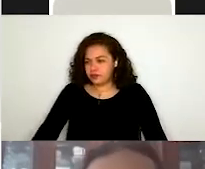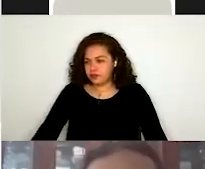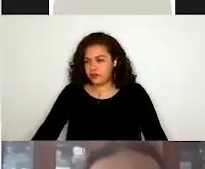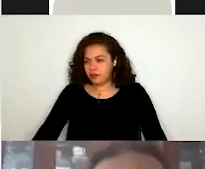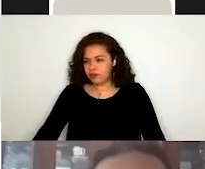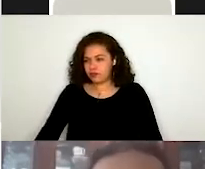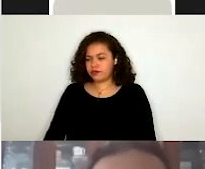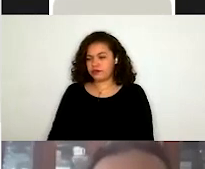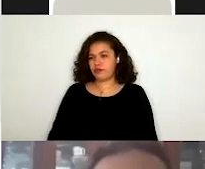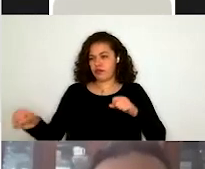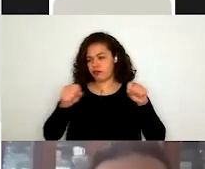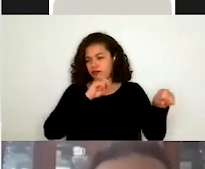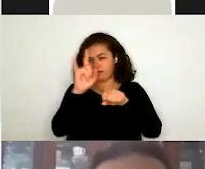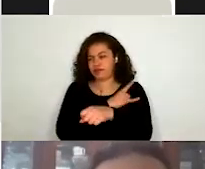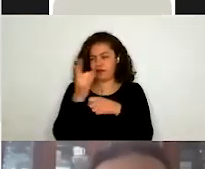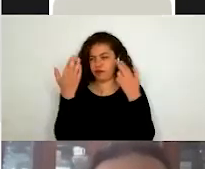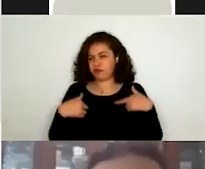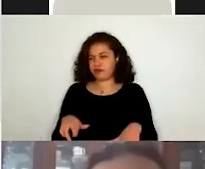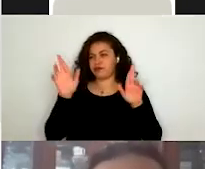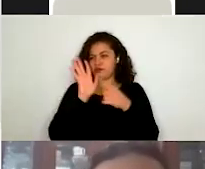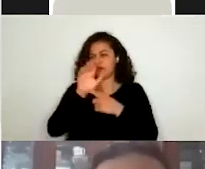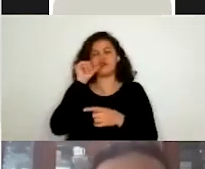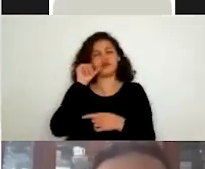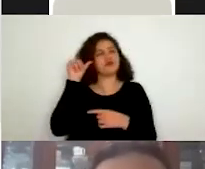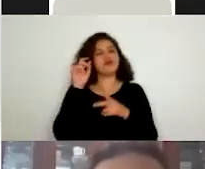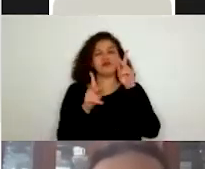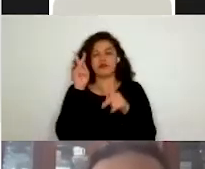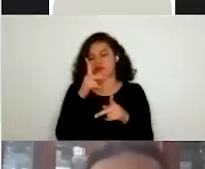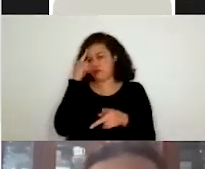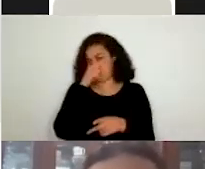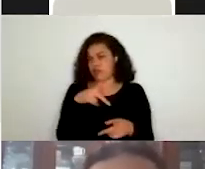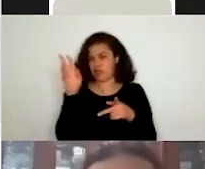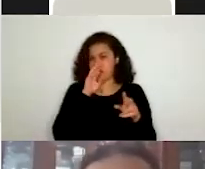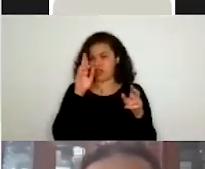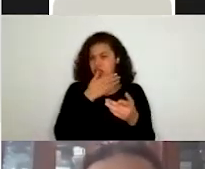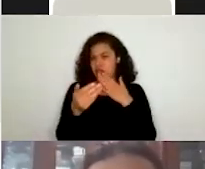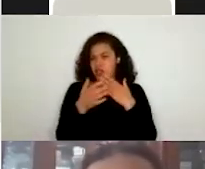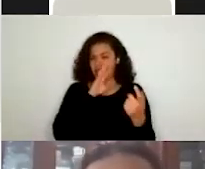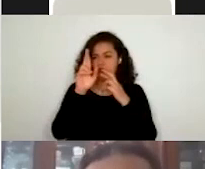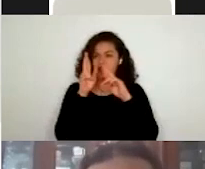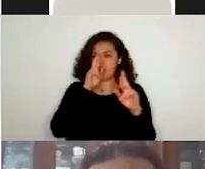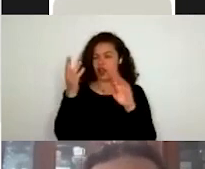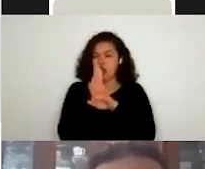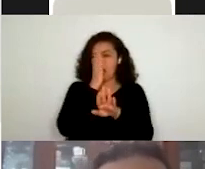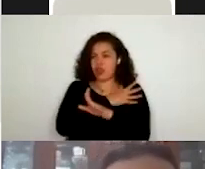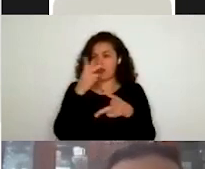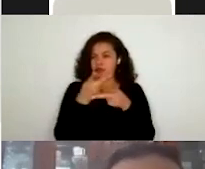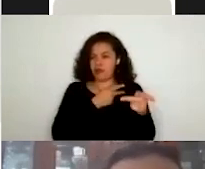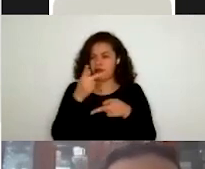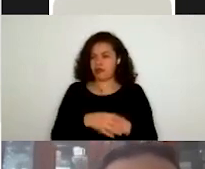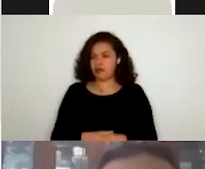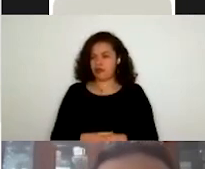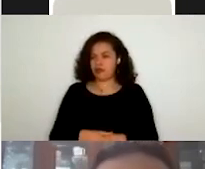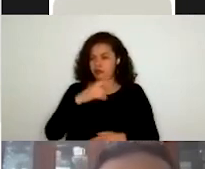Representación mediante una simulación, y esto lo vimos el día de ayer, de las acciones de respuesta previamente planeadas con el